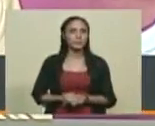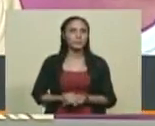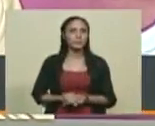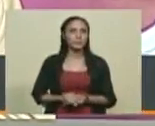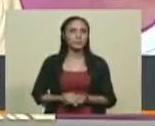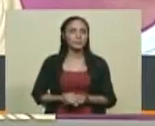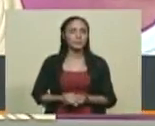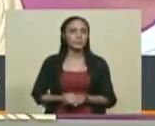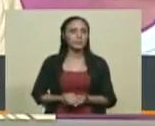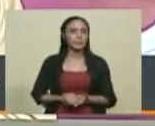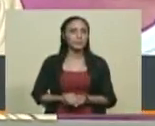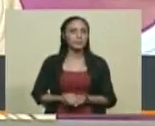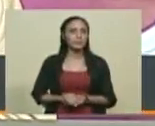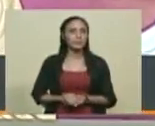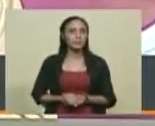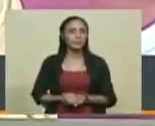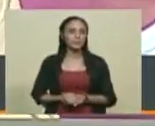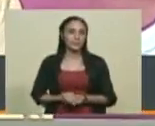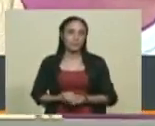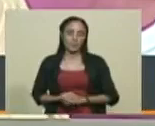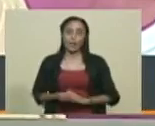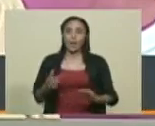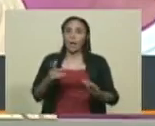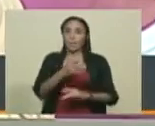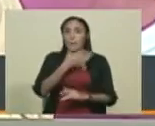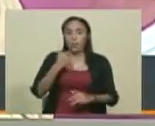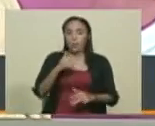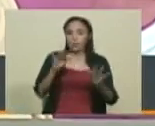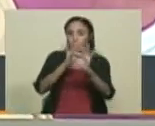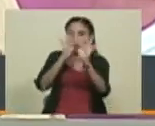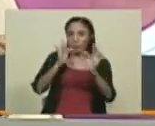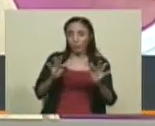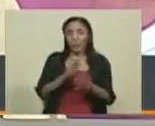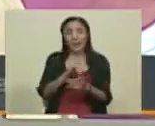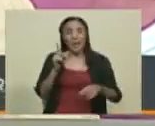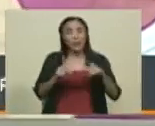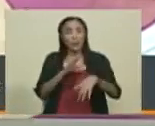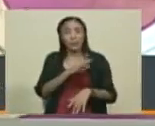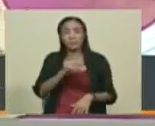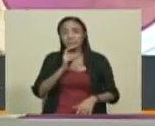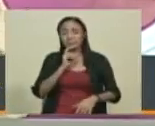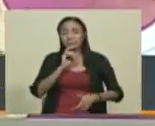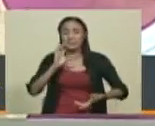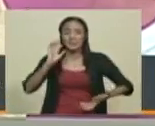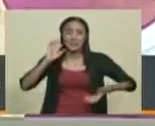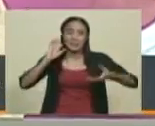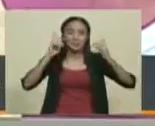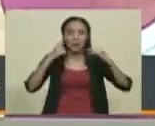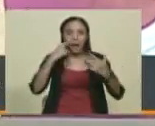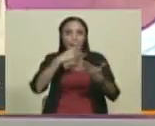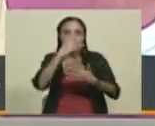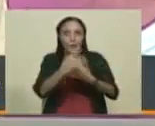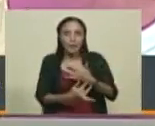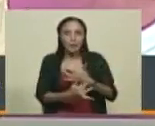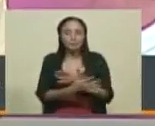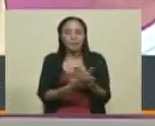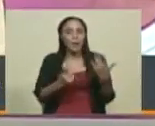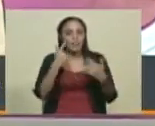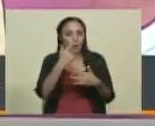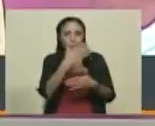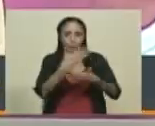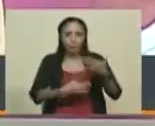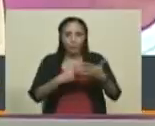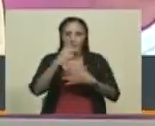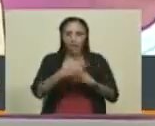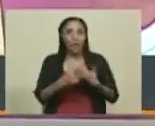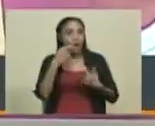De repente hacemos el mejor plan y yo me imagino la impotencia de ustedes en sus áreas de trabajo, viendo el plan allí y viendo a los